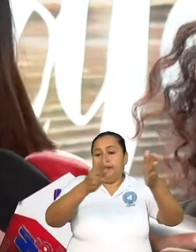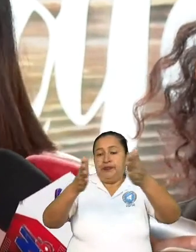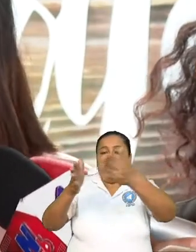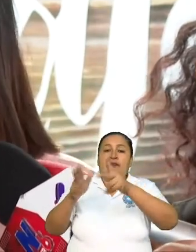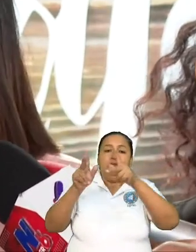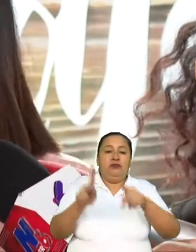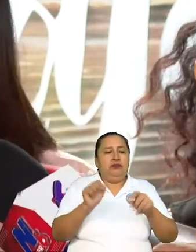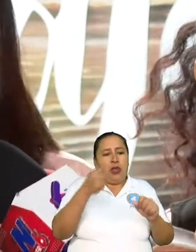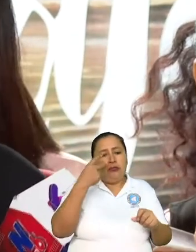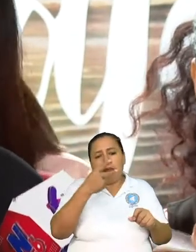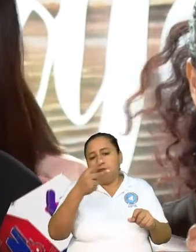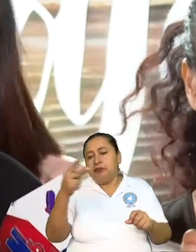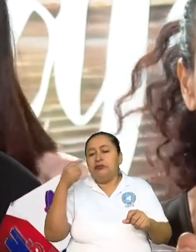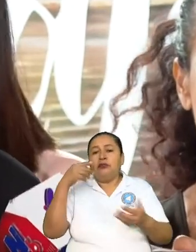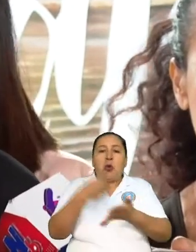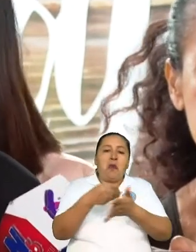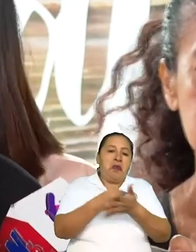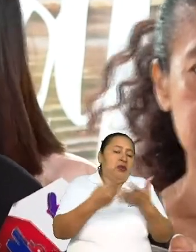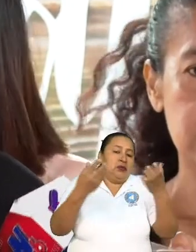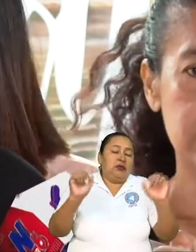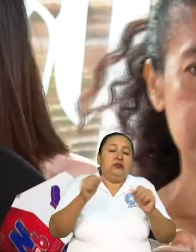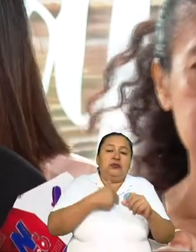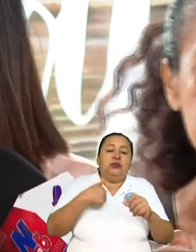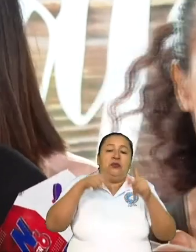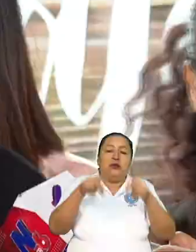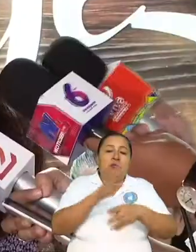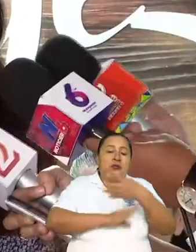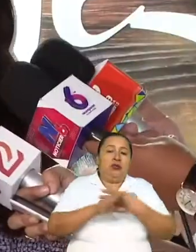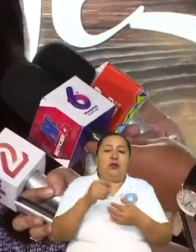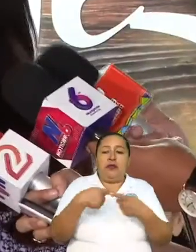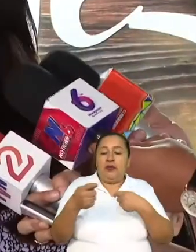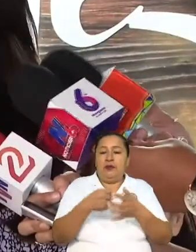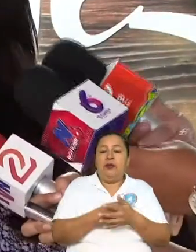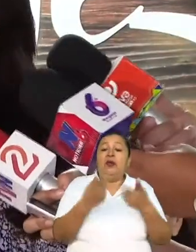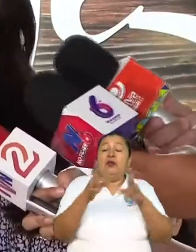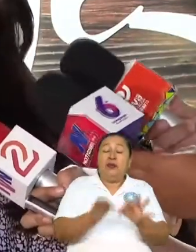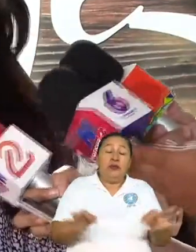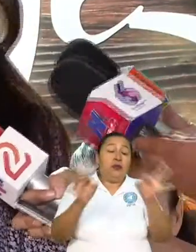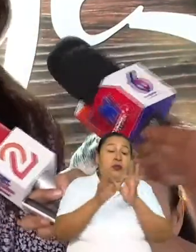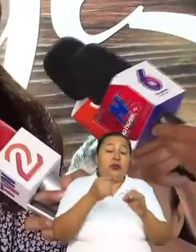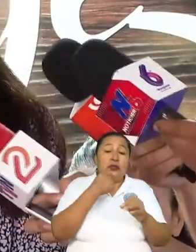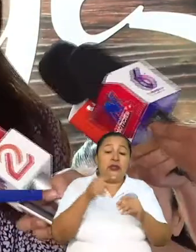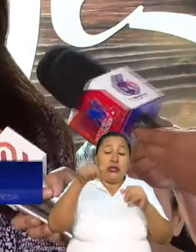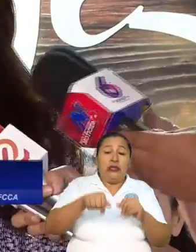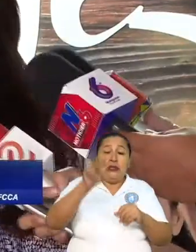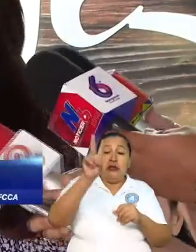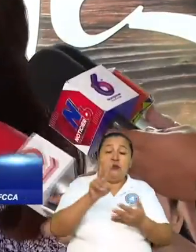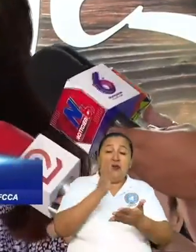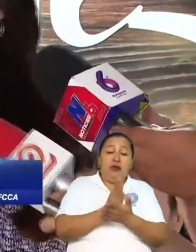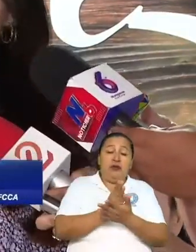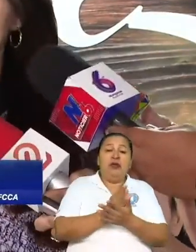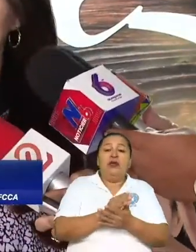la oportunidad de poder adquirir productos elaborados por personas con discapacidad. Bueno, es importante mencionar que en esta segunda edición, ¿verdad?, de